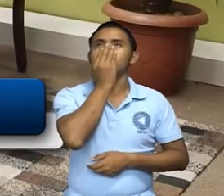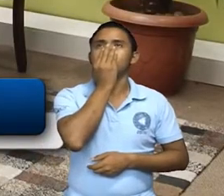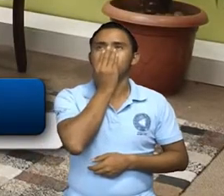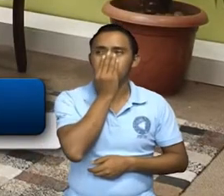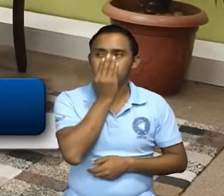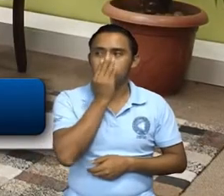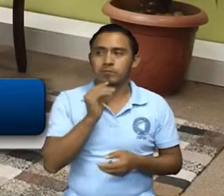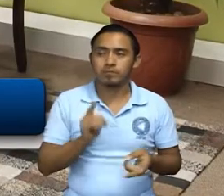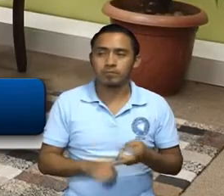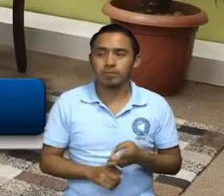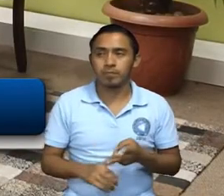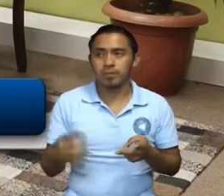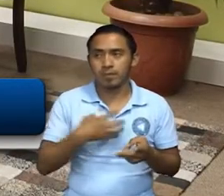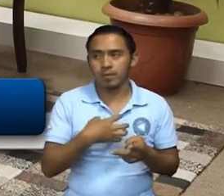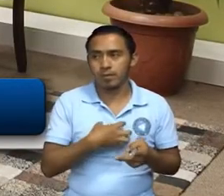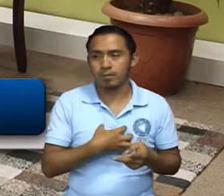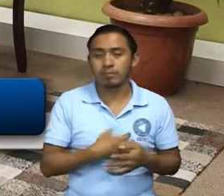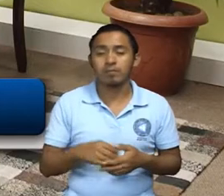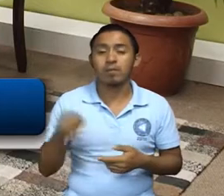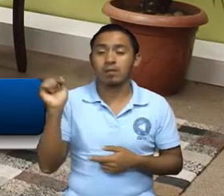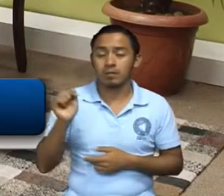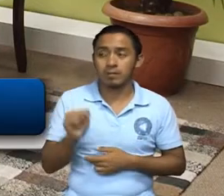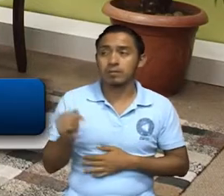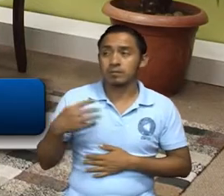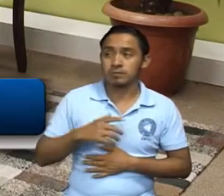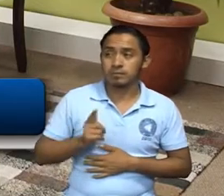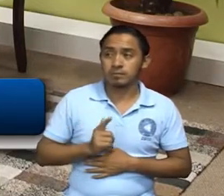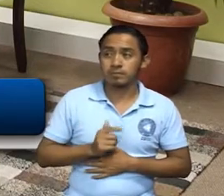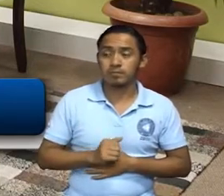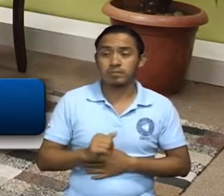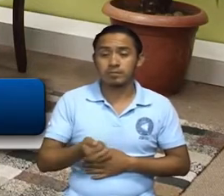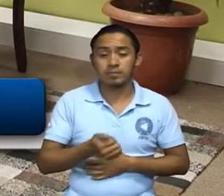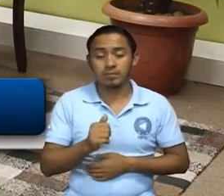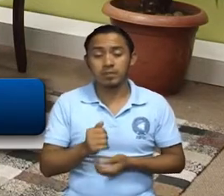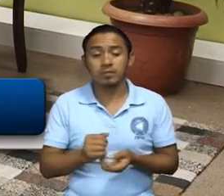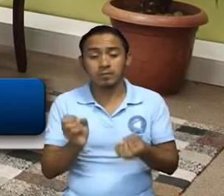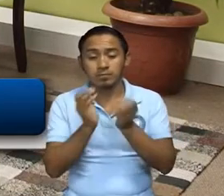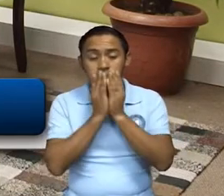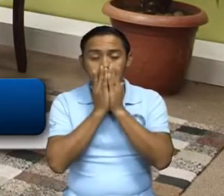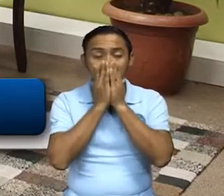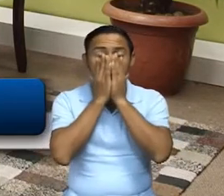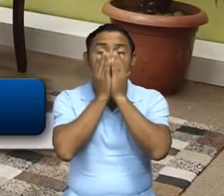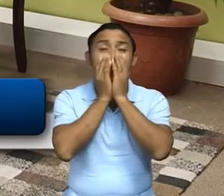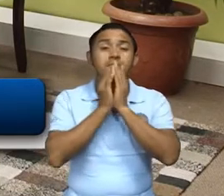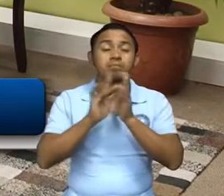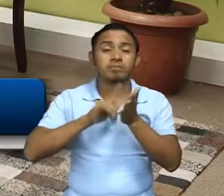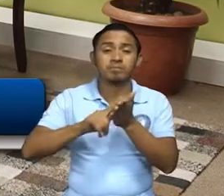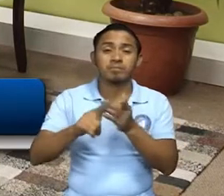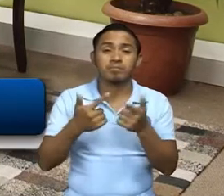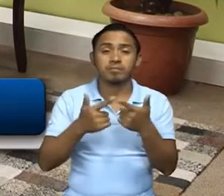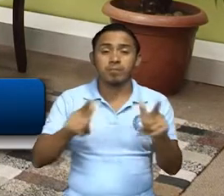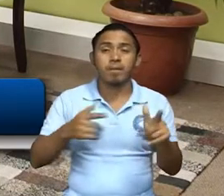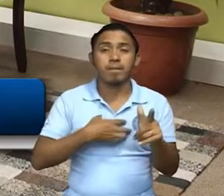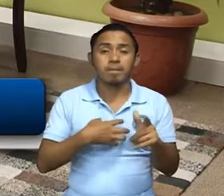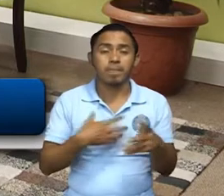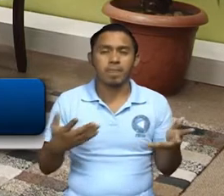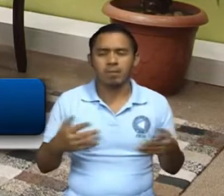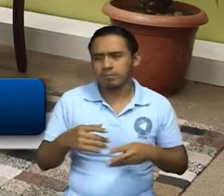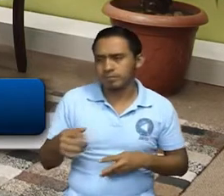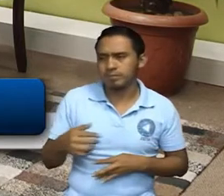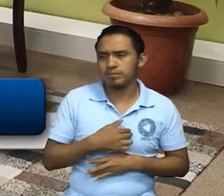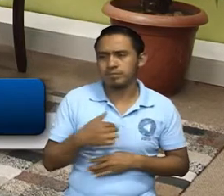hidratación igual. Lleva solución salina. Exactamente. Por la misma hidratación causada por las nebulizaciones. Eso te ayuda bastante. Pero más que todo cuando